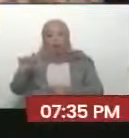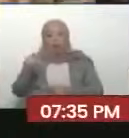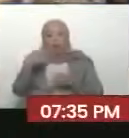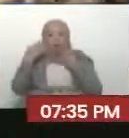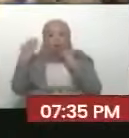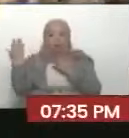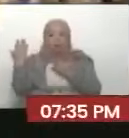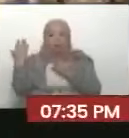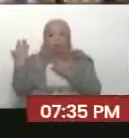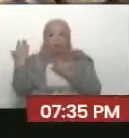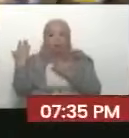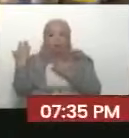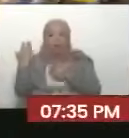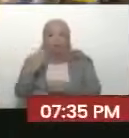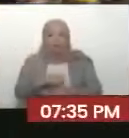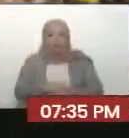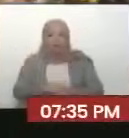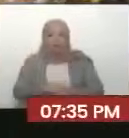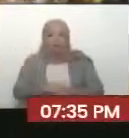Las Camataguas.